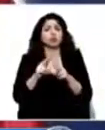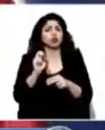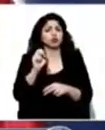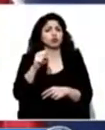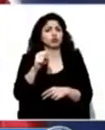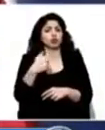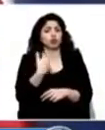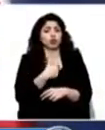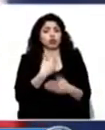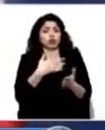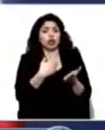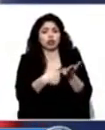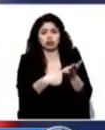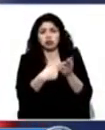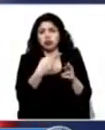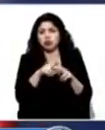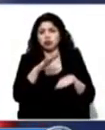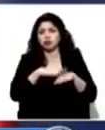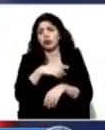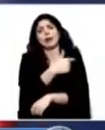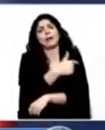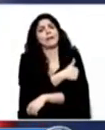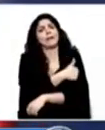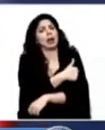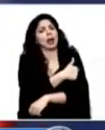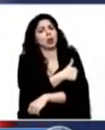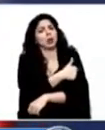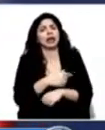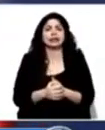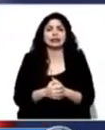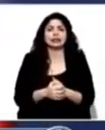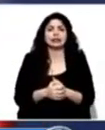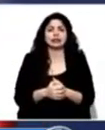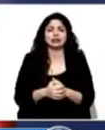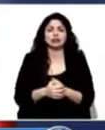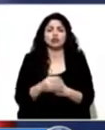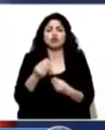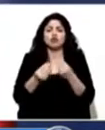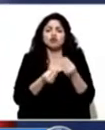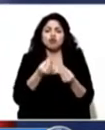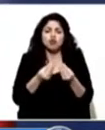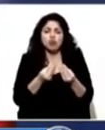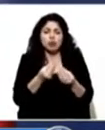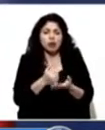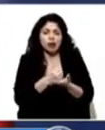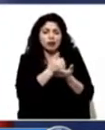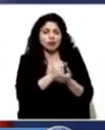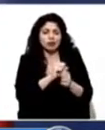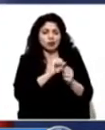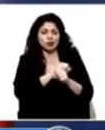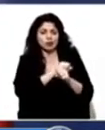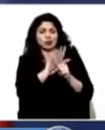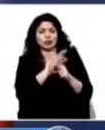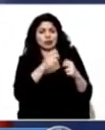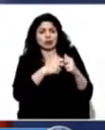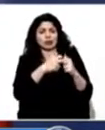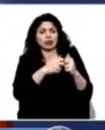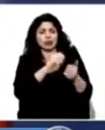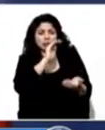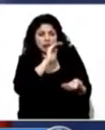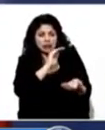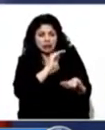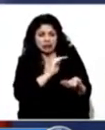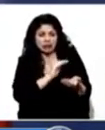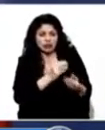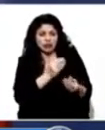Sí, nosotros hablamos acerca de las vacunas y el alivio de la COVID-19 en esta lucha más